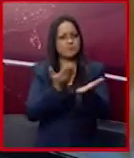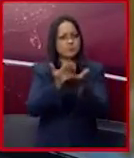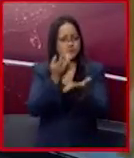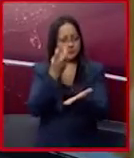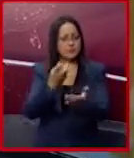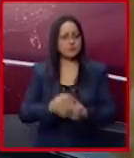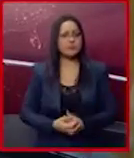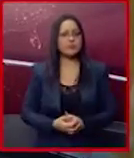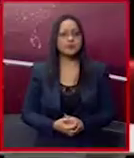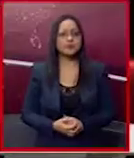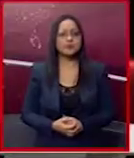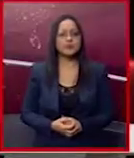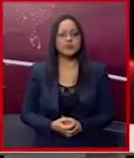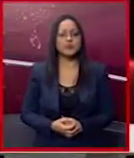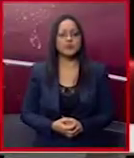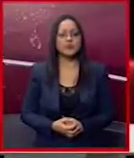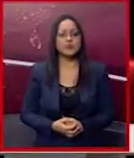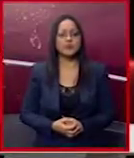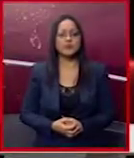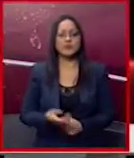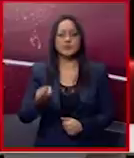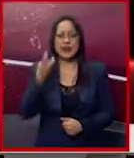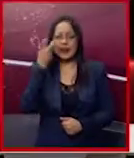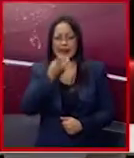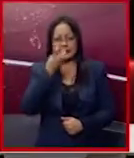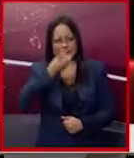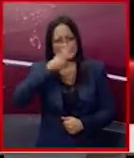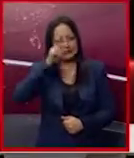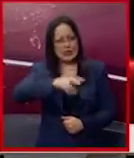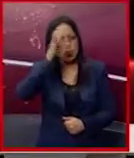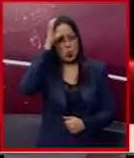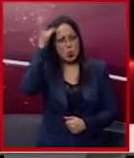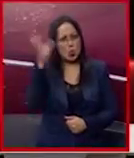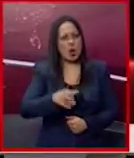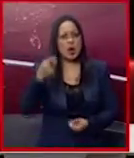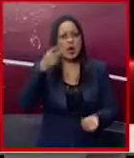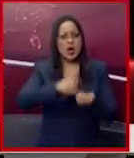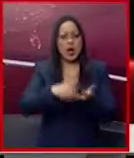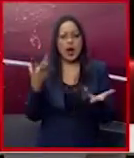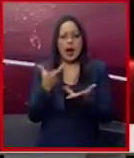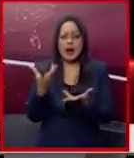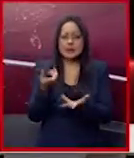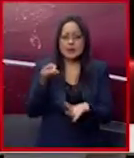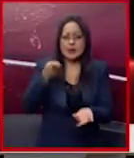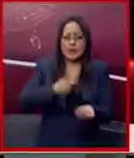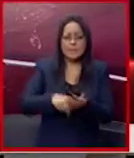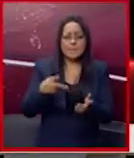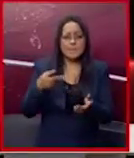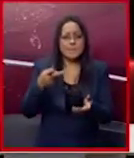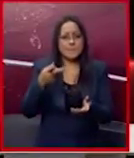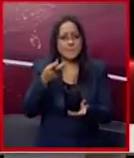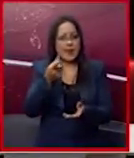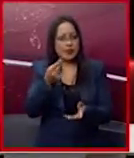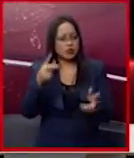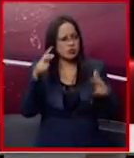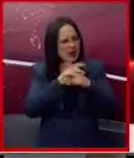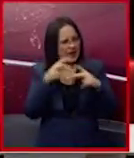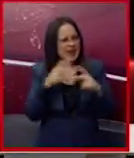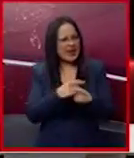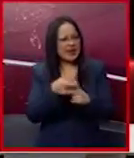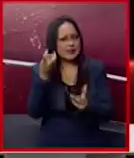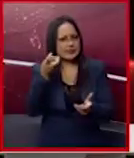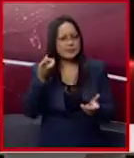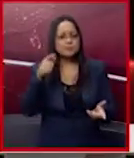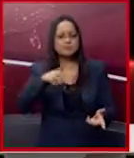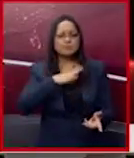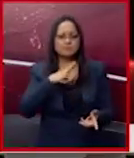dictamen. Un acto tan cruel y vandálico como la organización de peleas de perros es una conducta